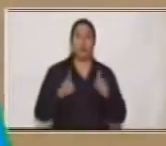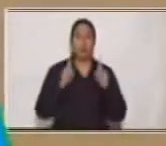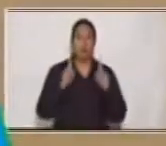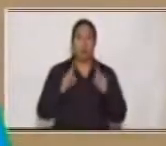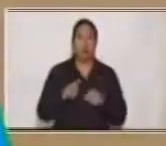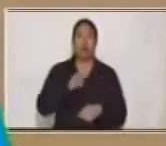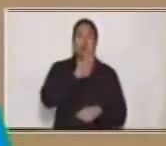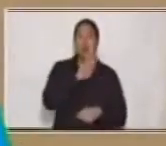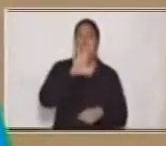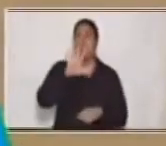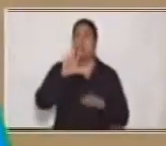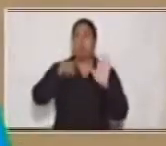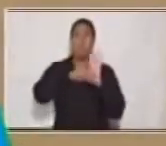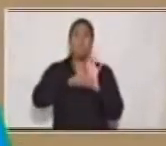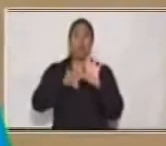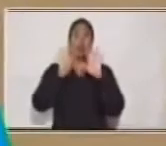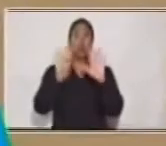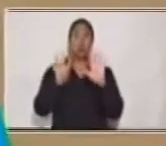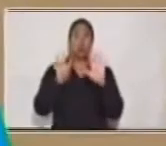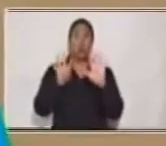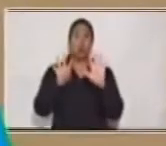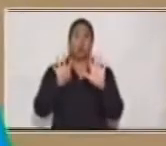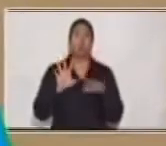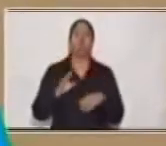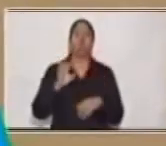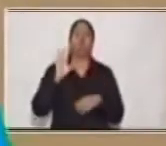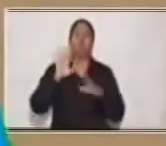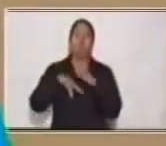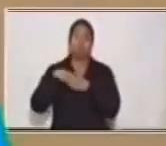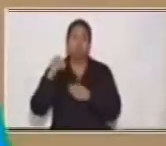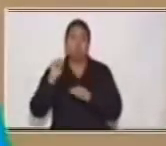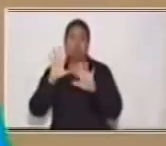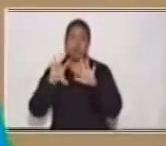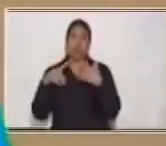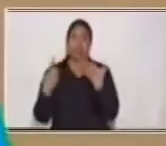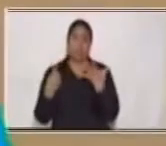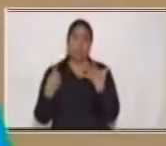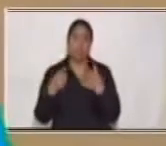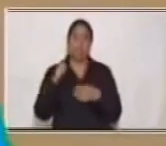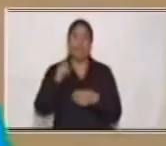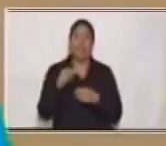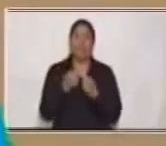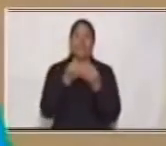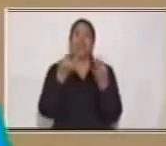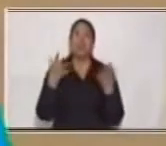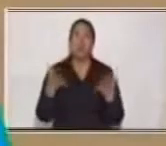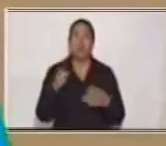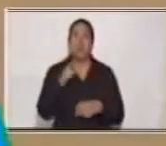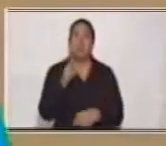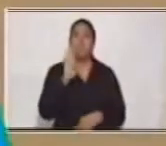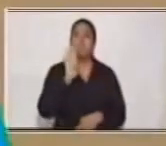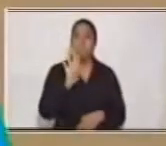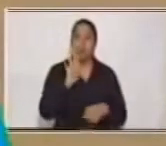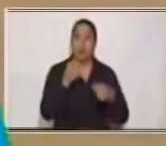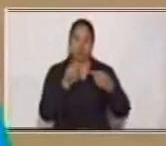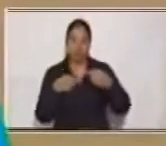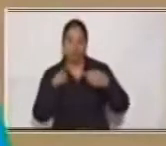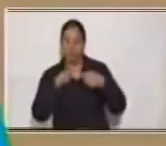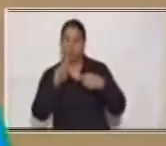menos 9 nos va a dar 16, y ese es el valor de B al